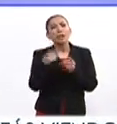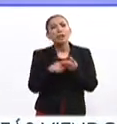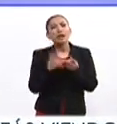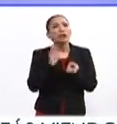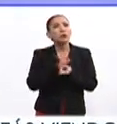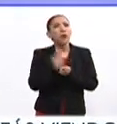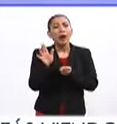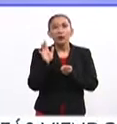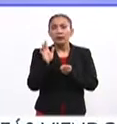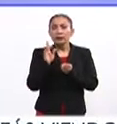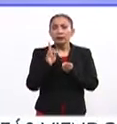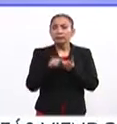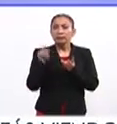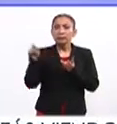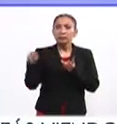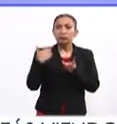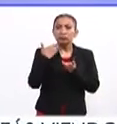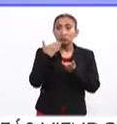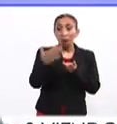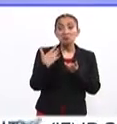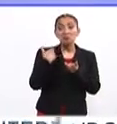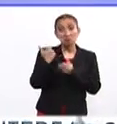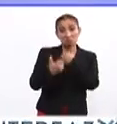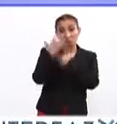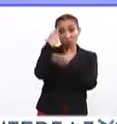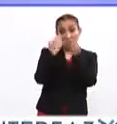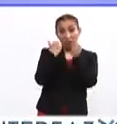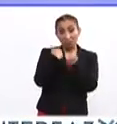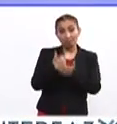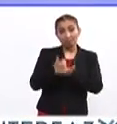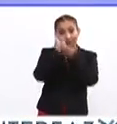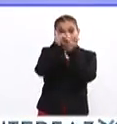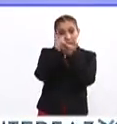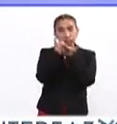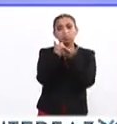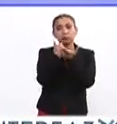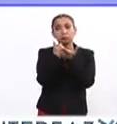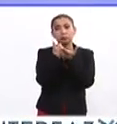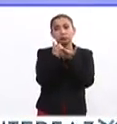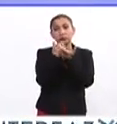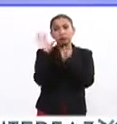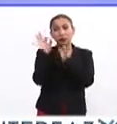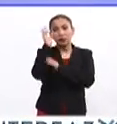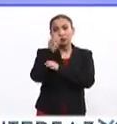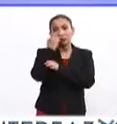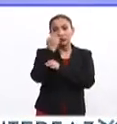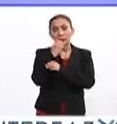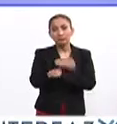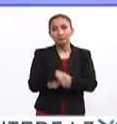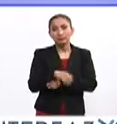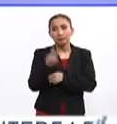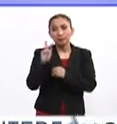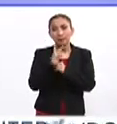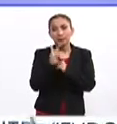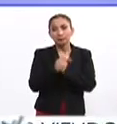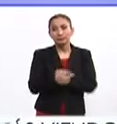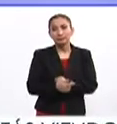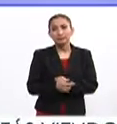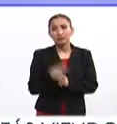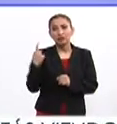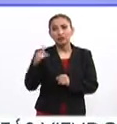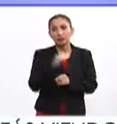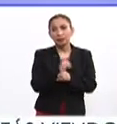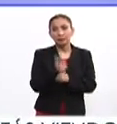¿Y cuáles son, digamos, las ventajas competitivas que te dio haber escogido esa escuela y ese país? Dentro